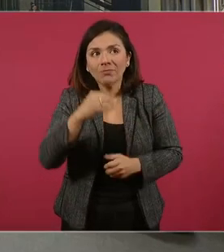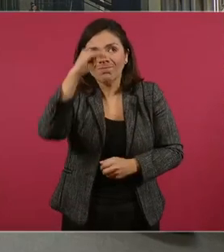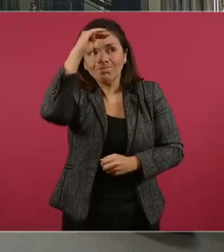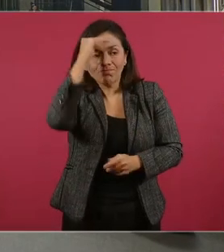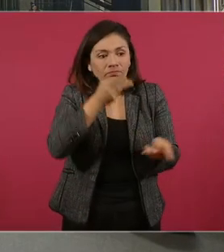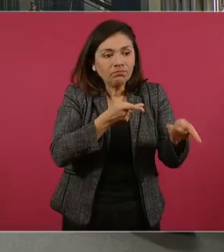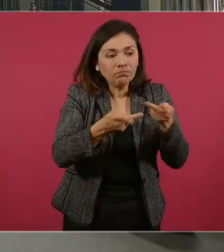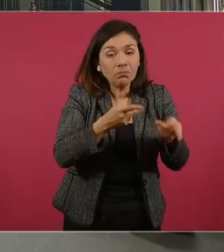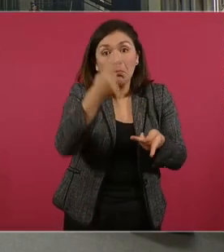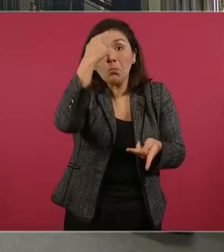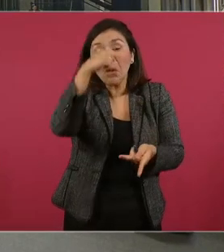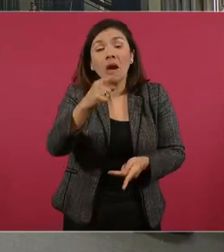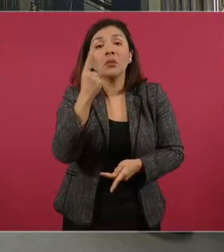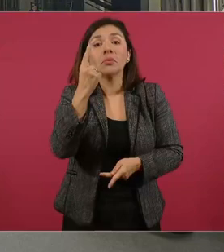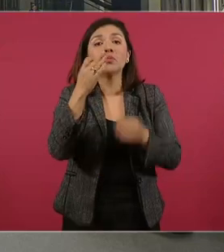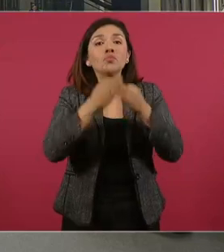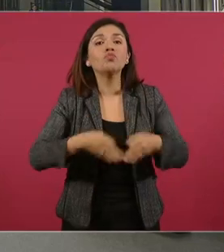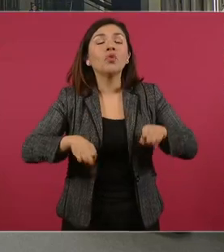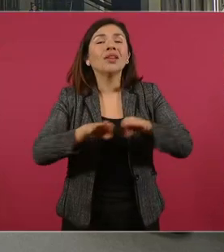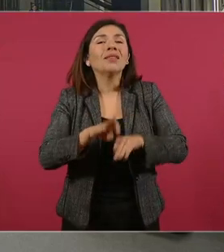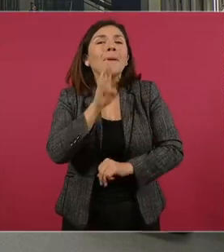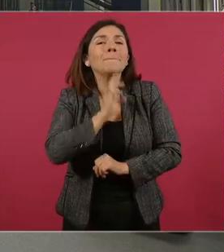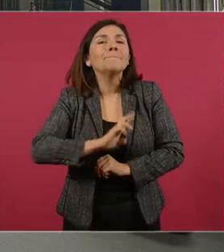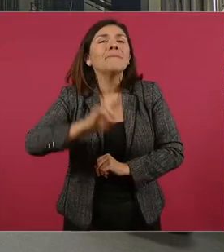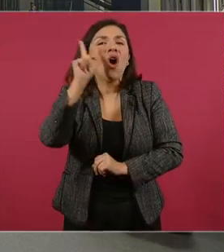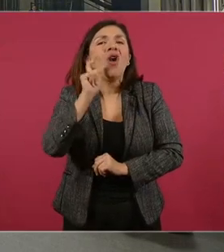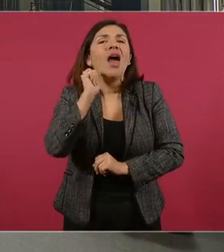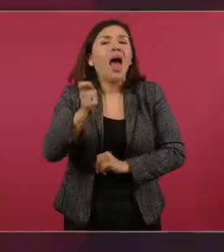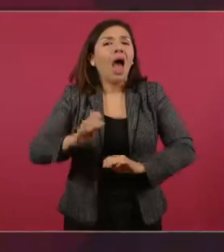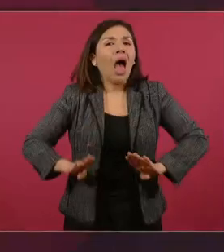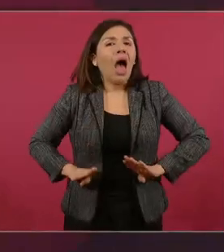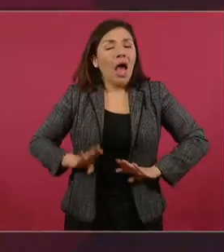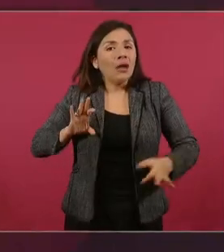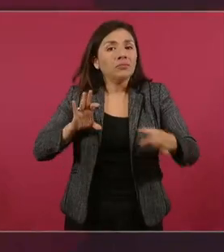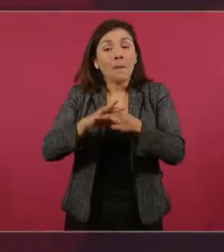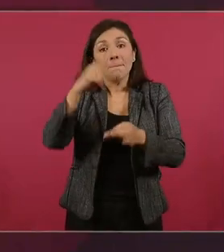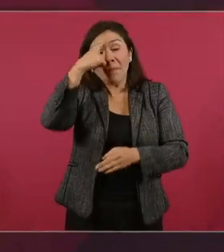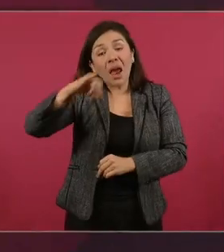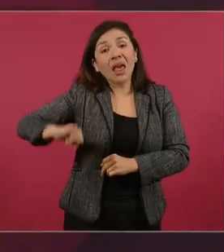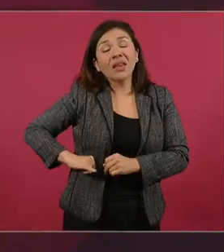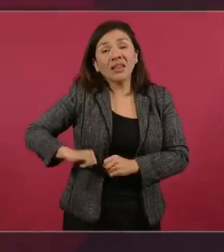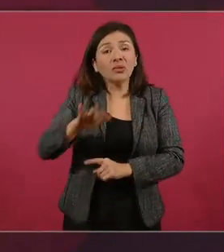decisiones en función de lo que conviene al interés general,